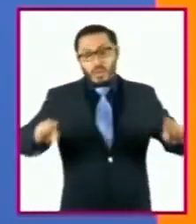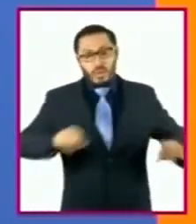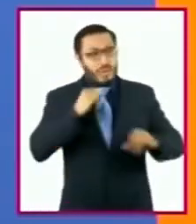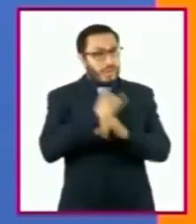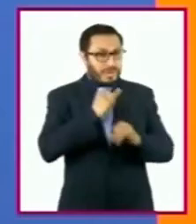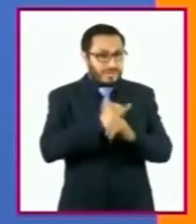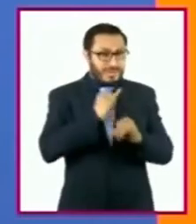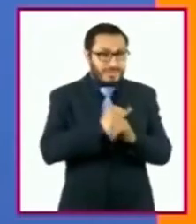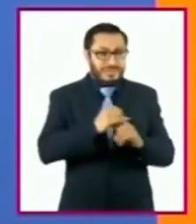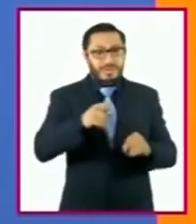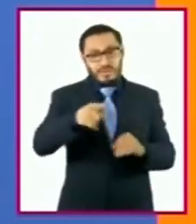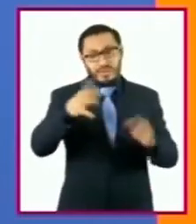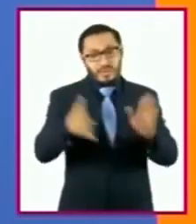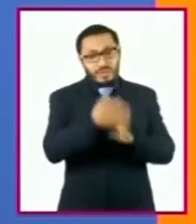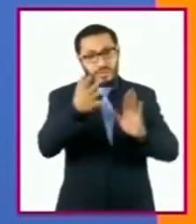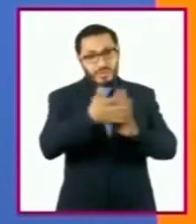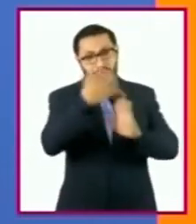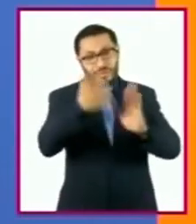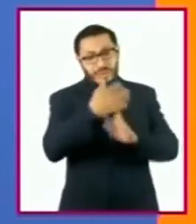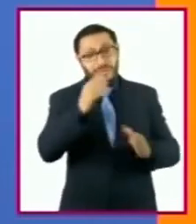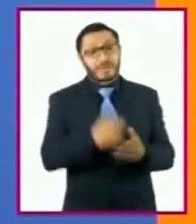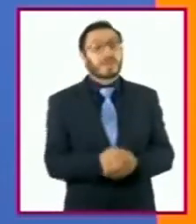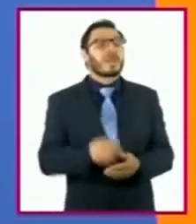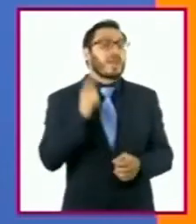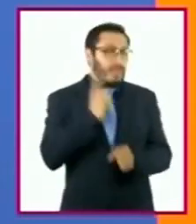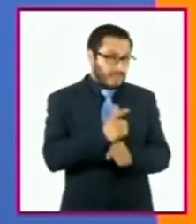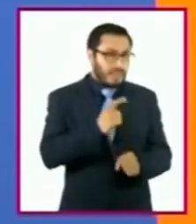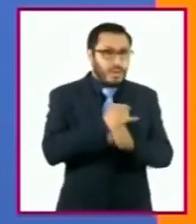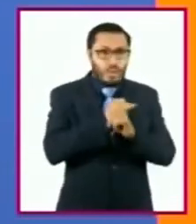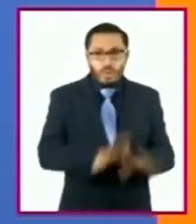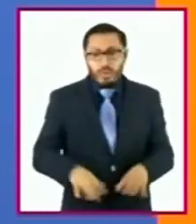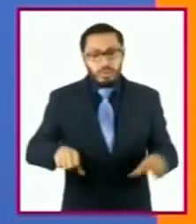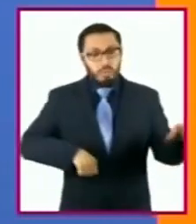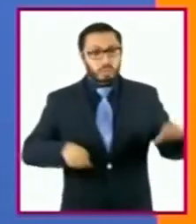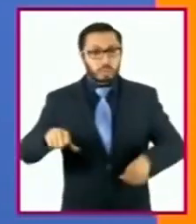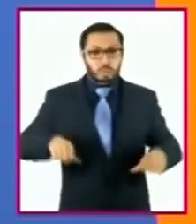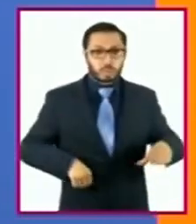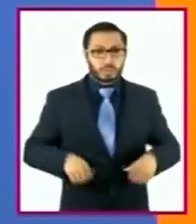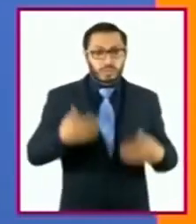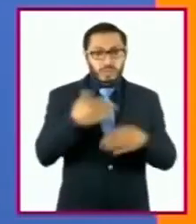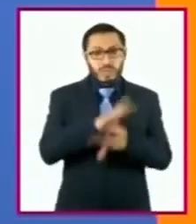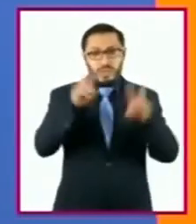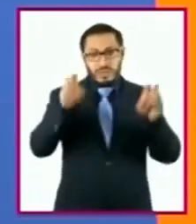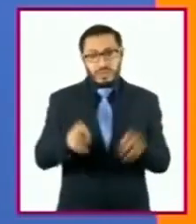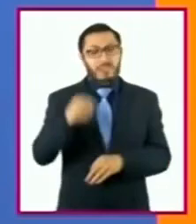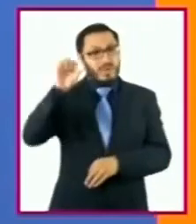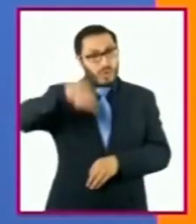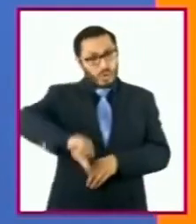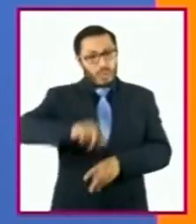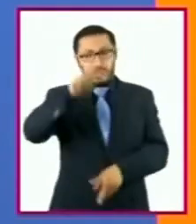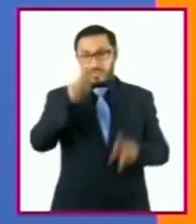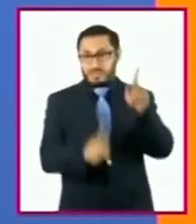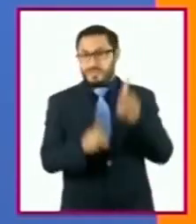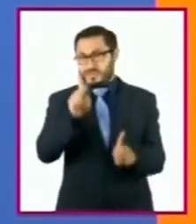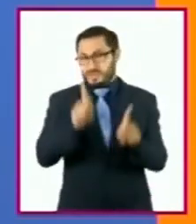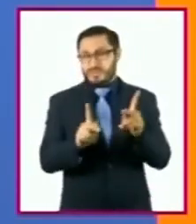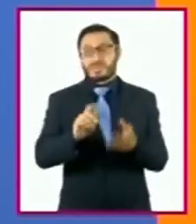programa Constrúyete. En ella puedes encontrar información y actividades acerca del tema que hemos tratado.